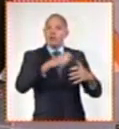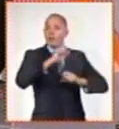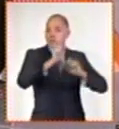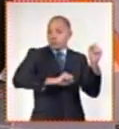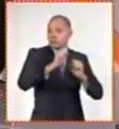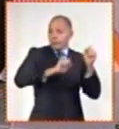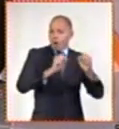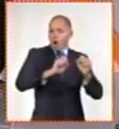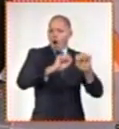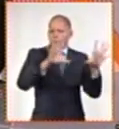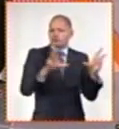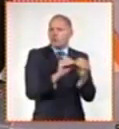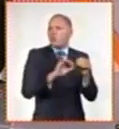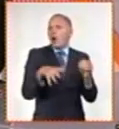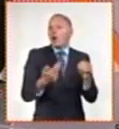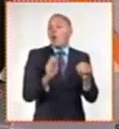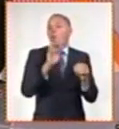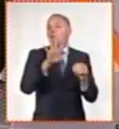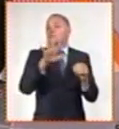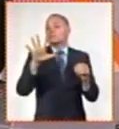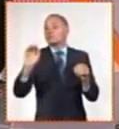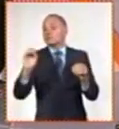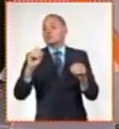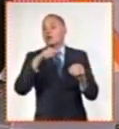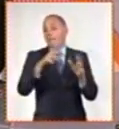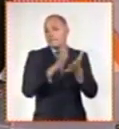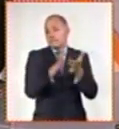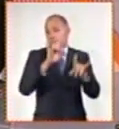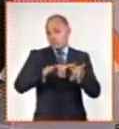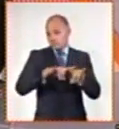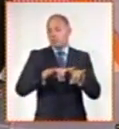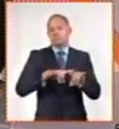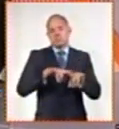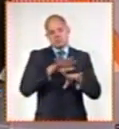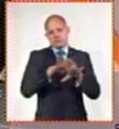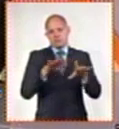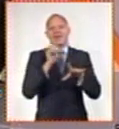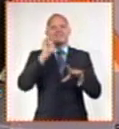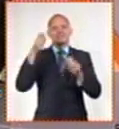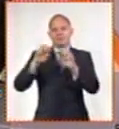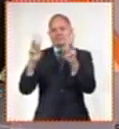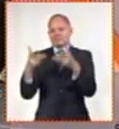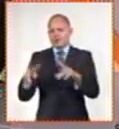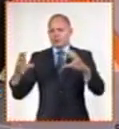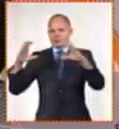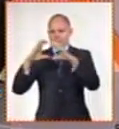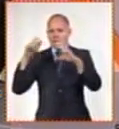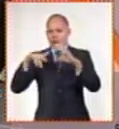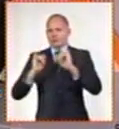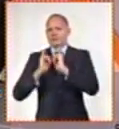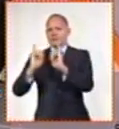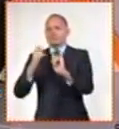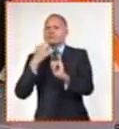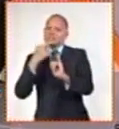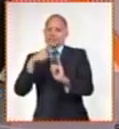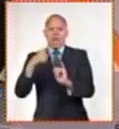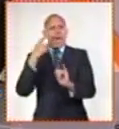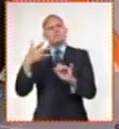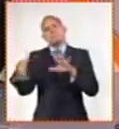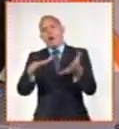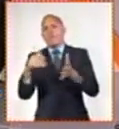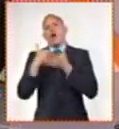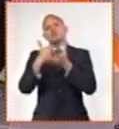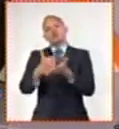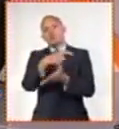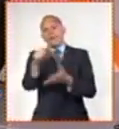todas sus unidades y que, según una nota publicada en Cuba Debate, daban este detalle interesante para tener idea de la